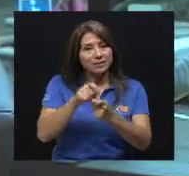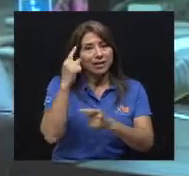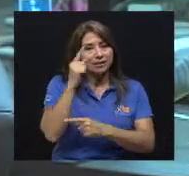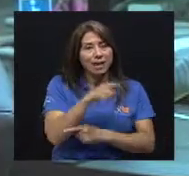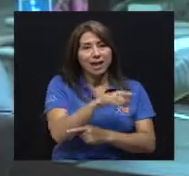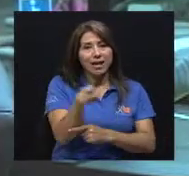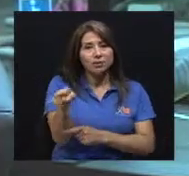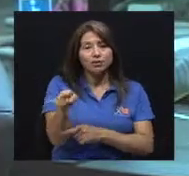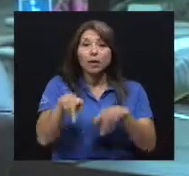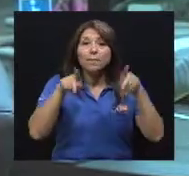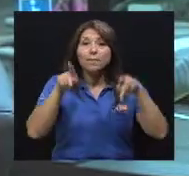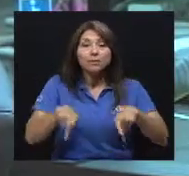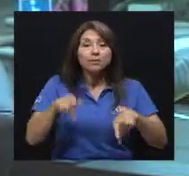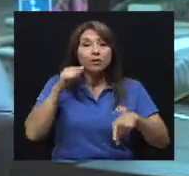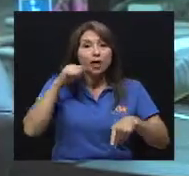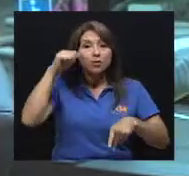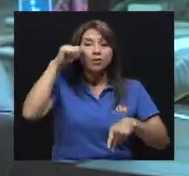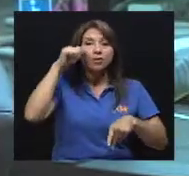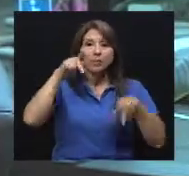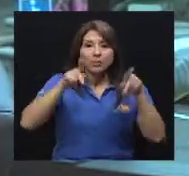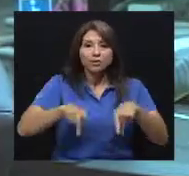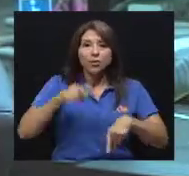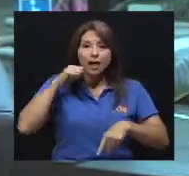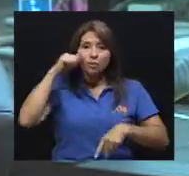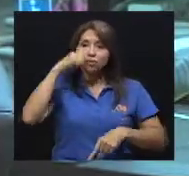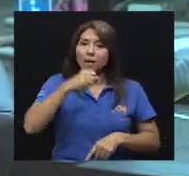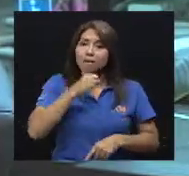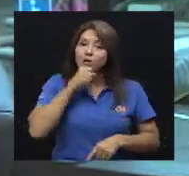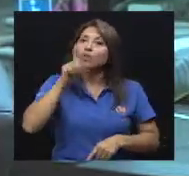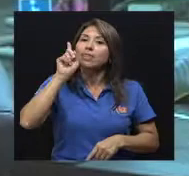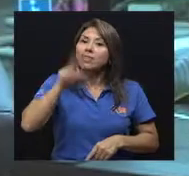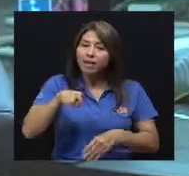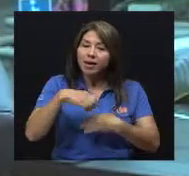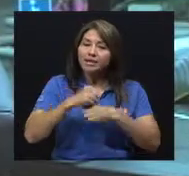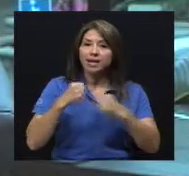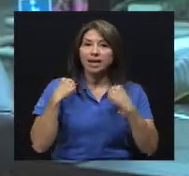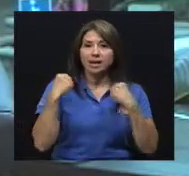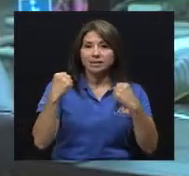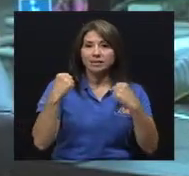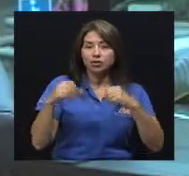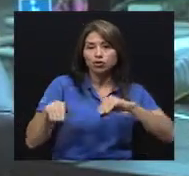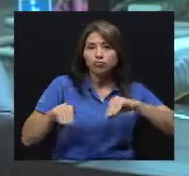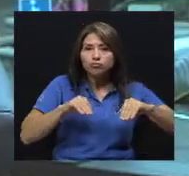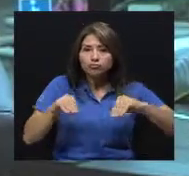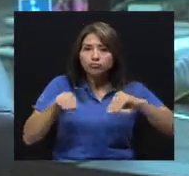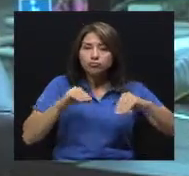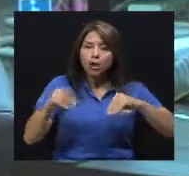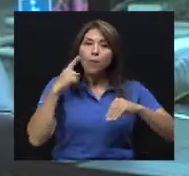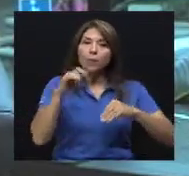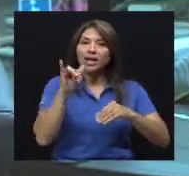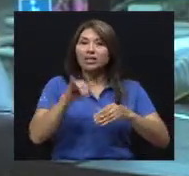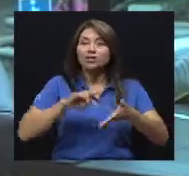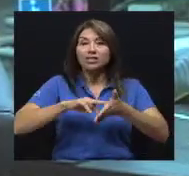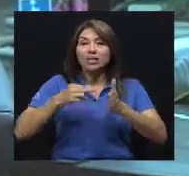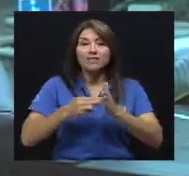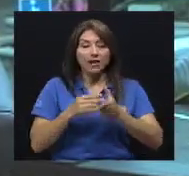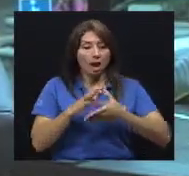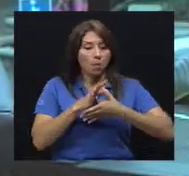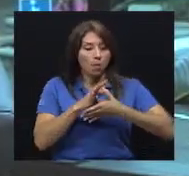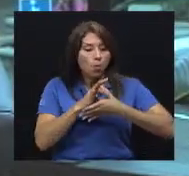esas poblaciones. El paciente adulto y adulto mayor tiene que hacer ejercicio, porque el ejercicio le ayuda a